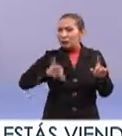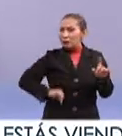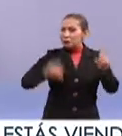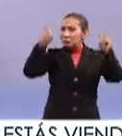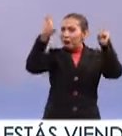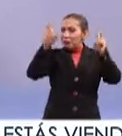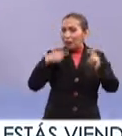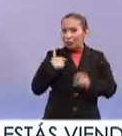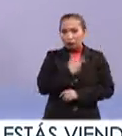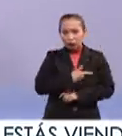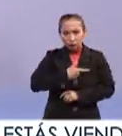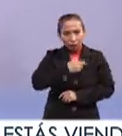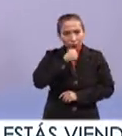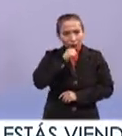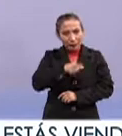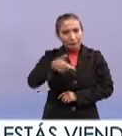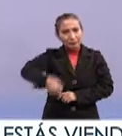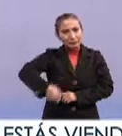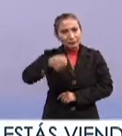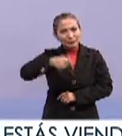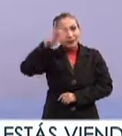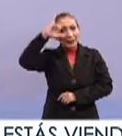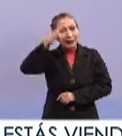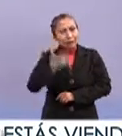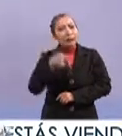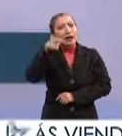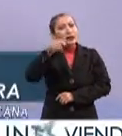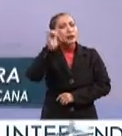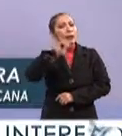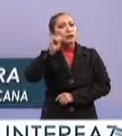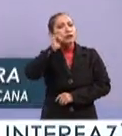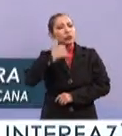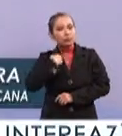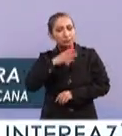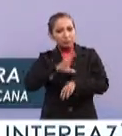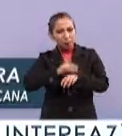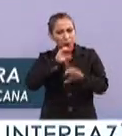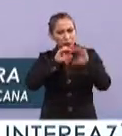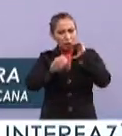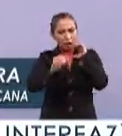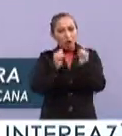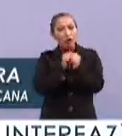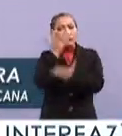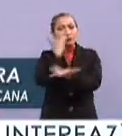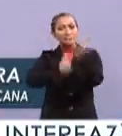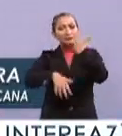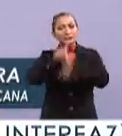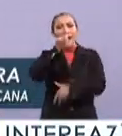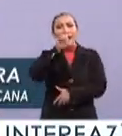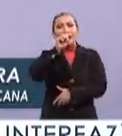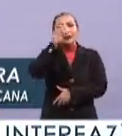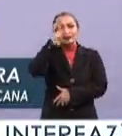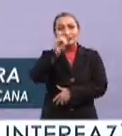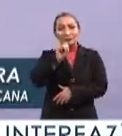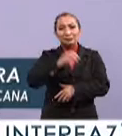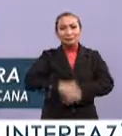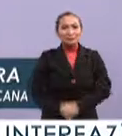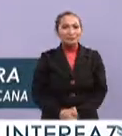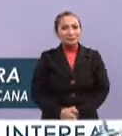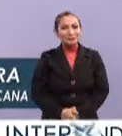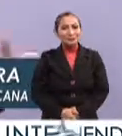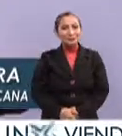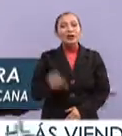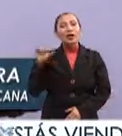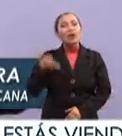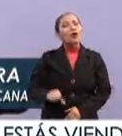temas. Saludo con mucho gusto también a Griselda Yebra. Ella siempre nos permite comunicarnos con ustedes también a través de la lengua de señas